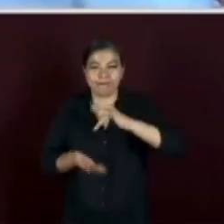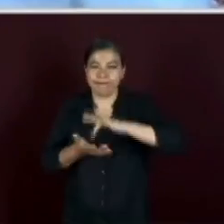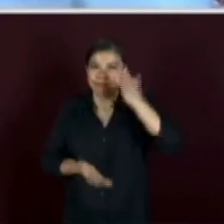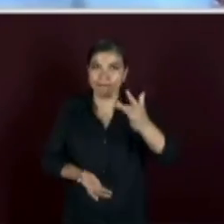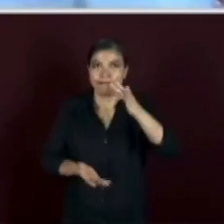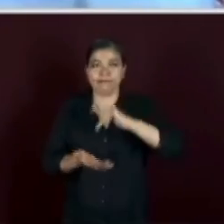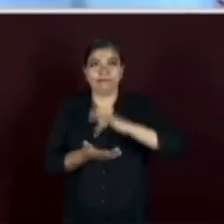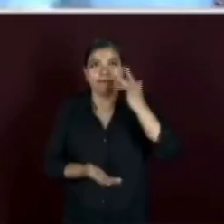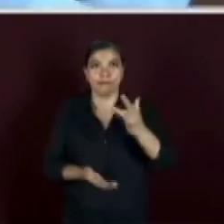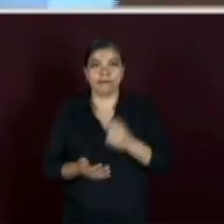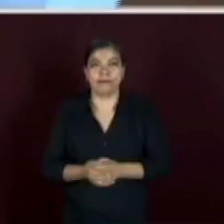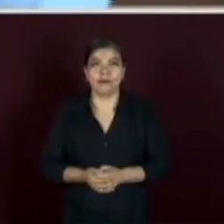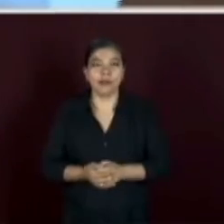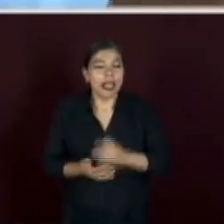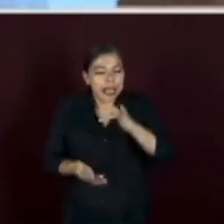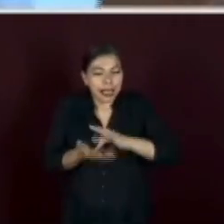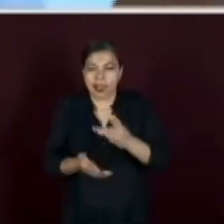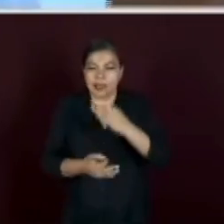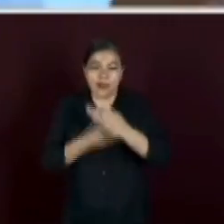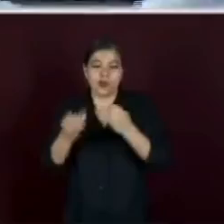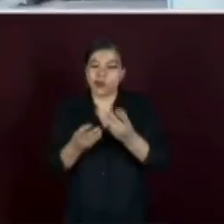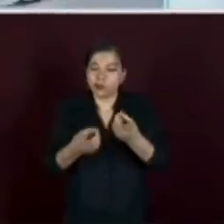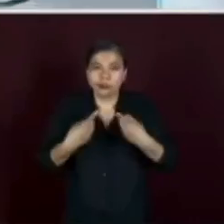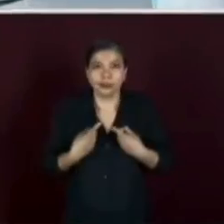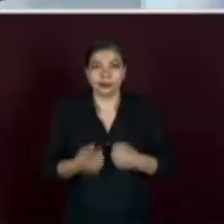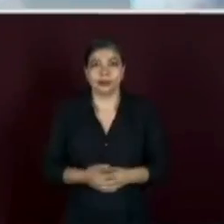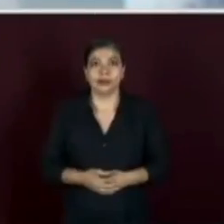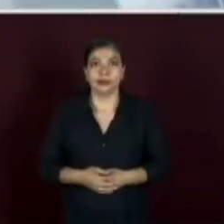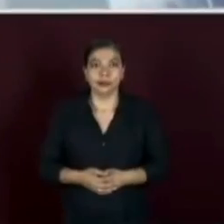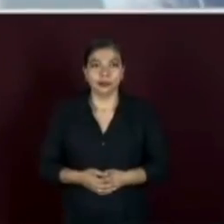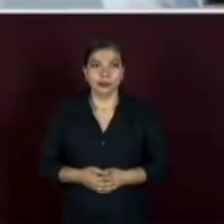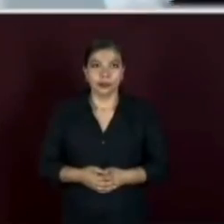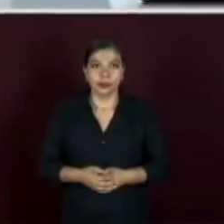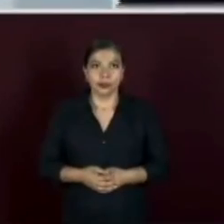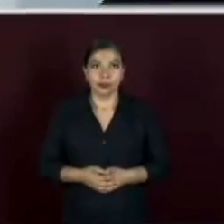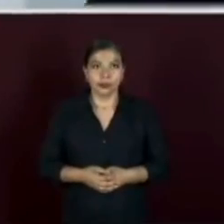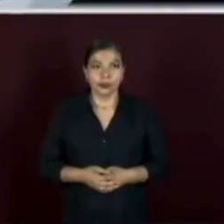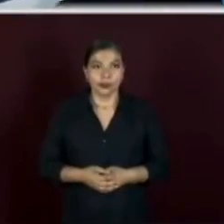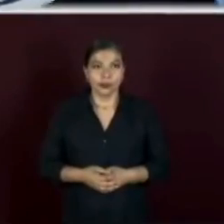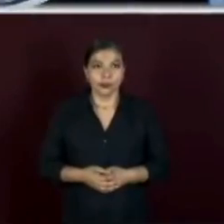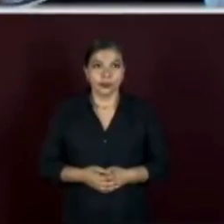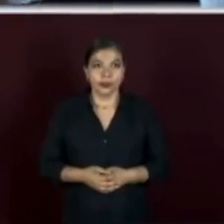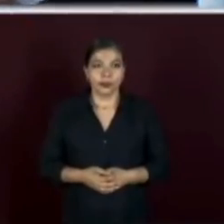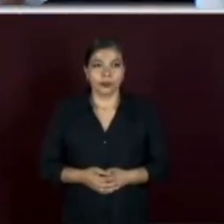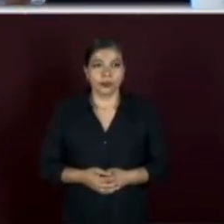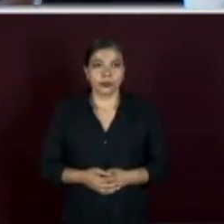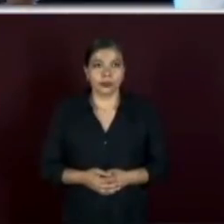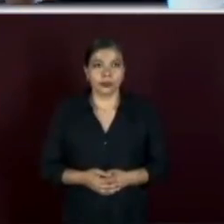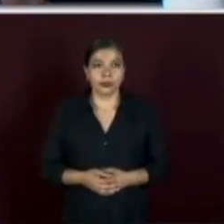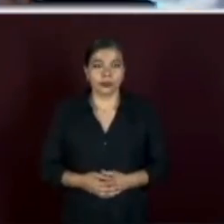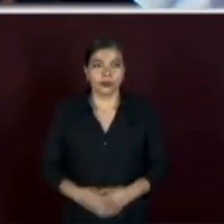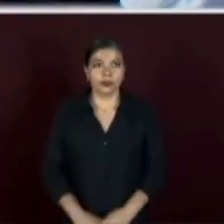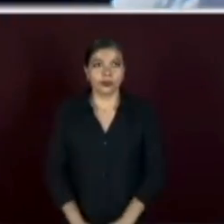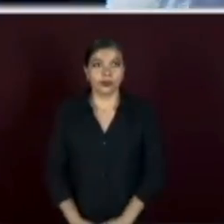importante, la ciudad capital de México, que es ingeniera, que tiene una formación académica importante, que formó parte de un equipo que trabajó